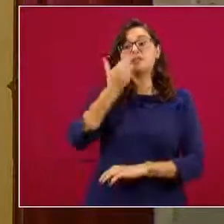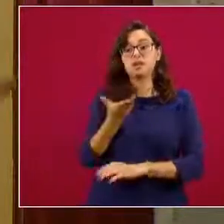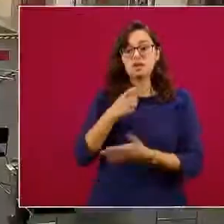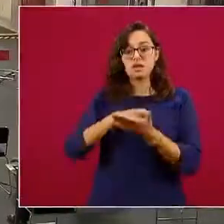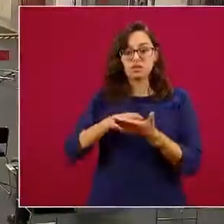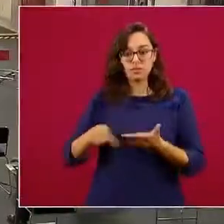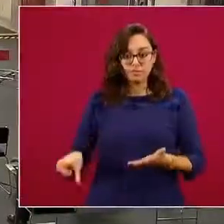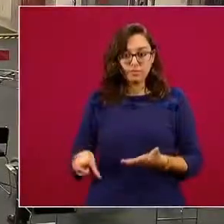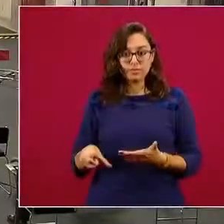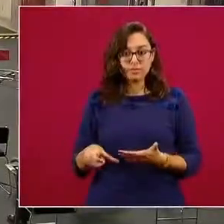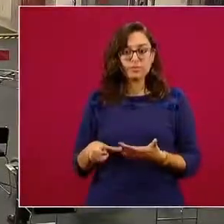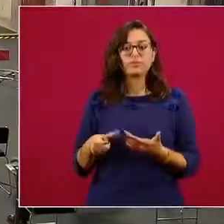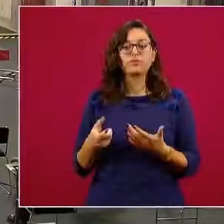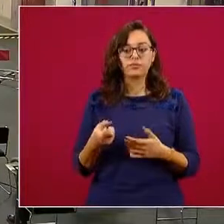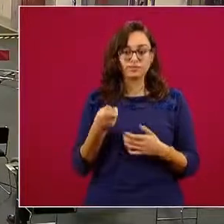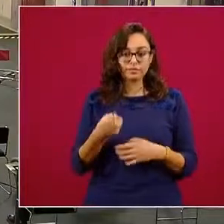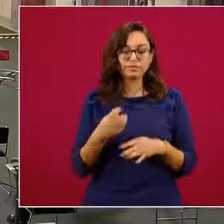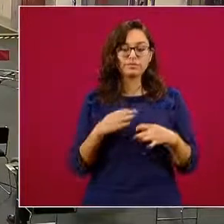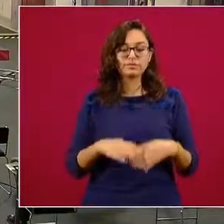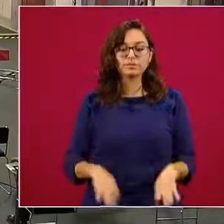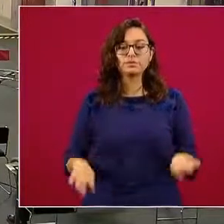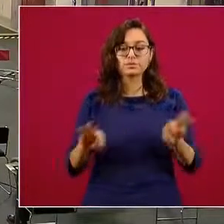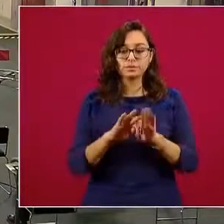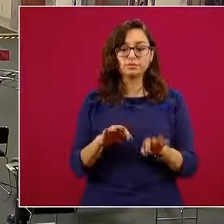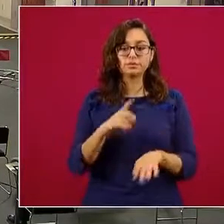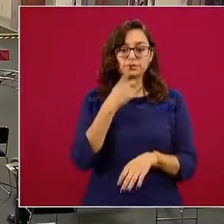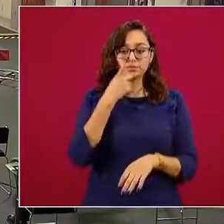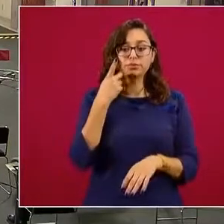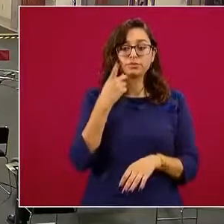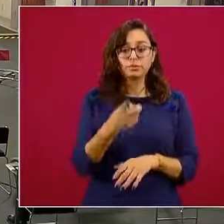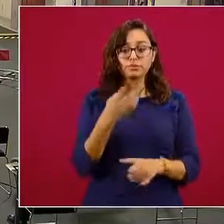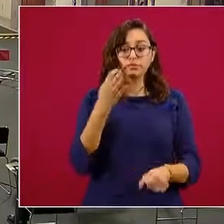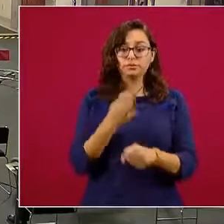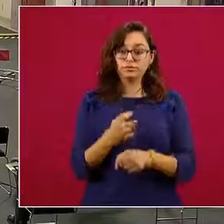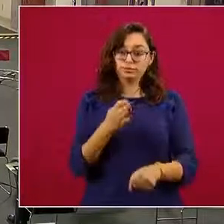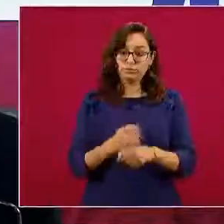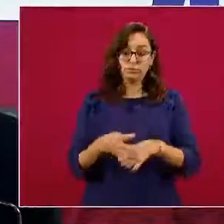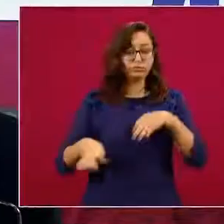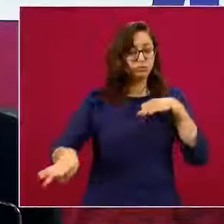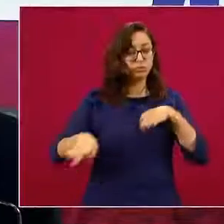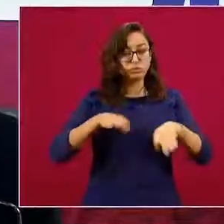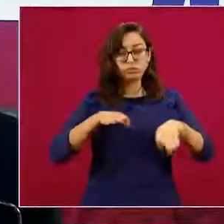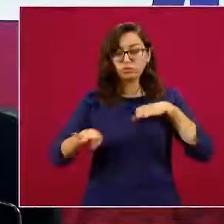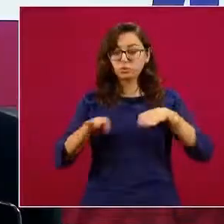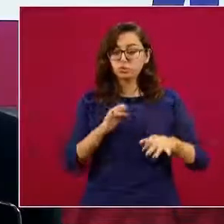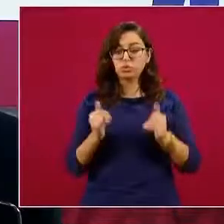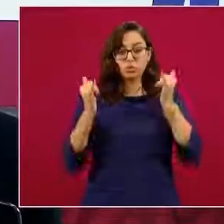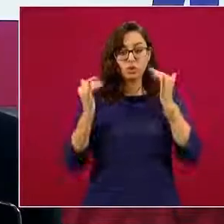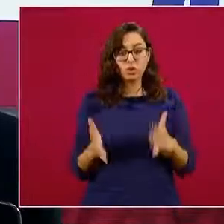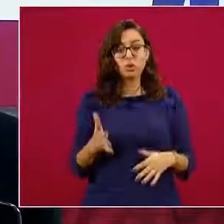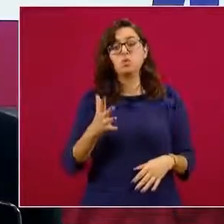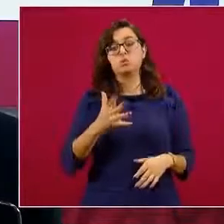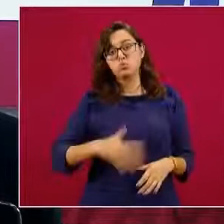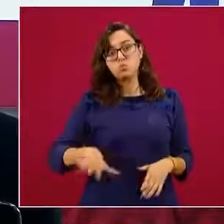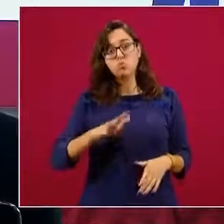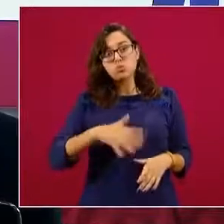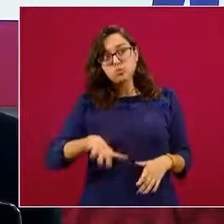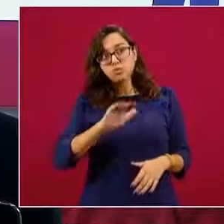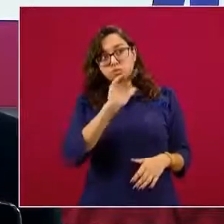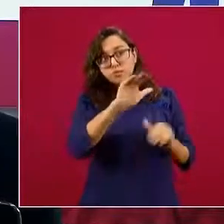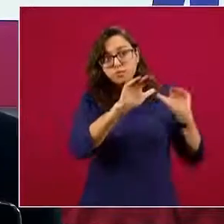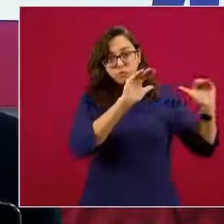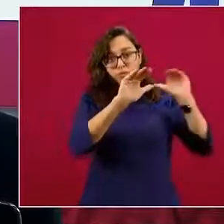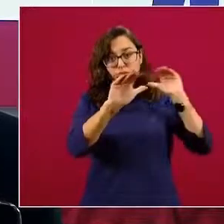Unidos. Importante decirlo, ahorita estamos en un trabajo muy arduo en la búsqueda justamente de esa demanda, en lo